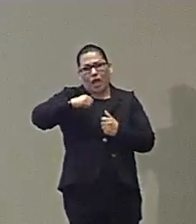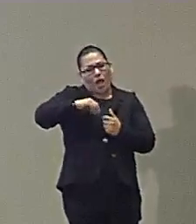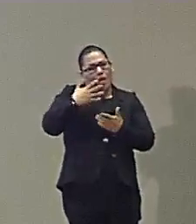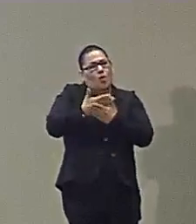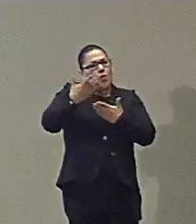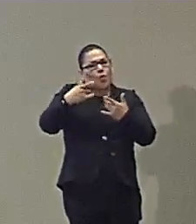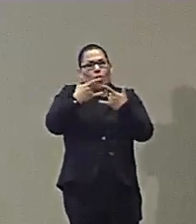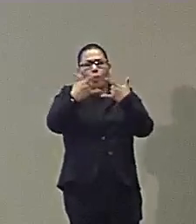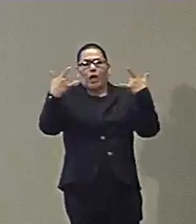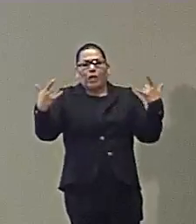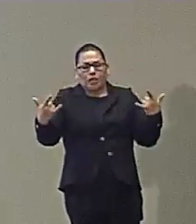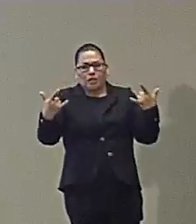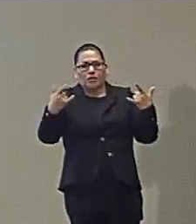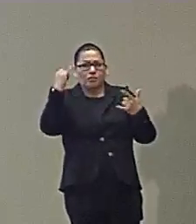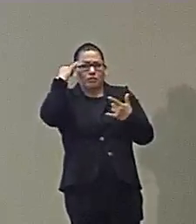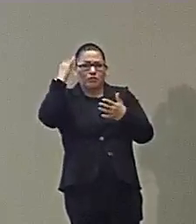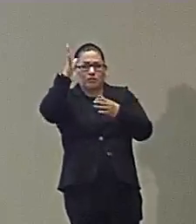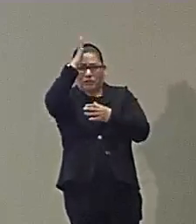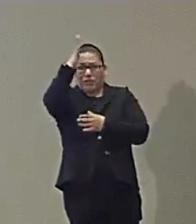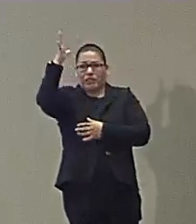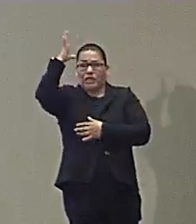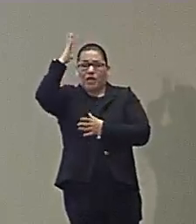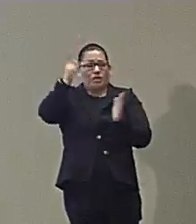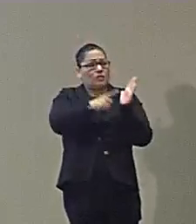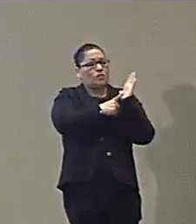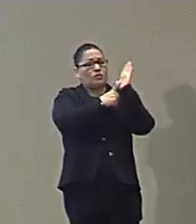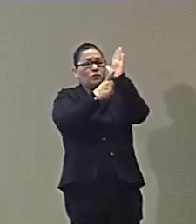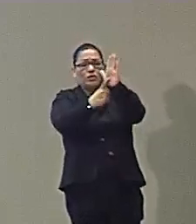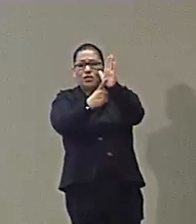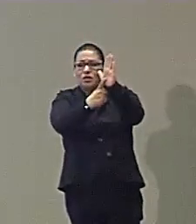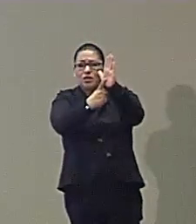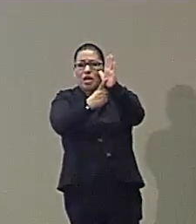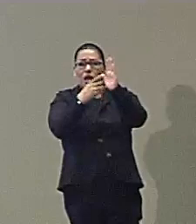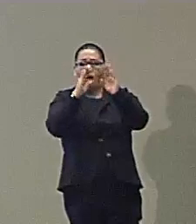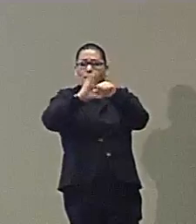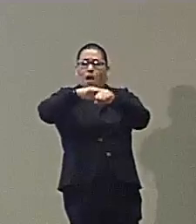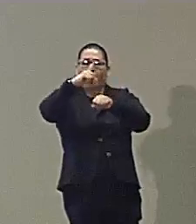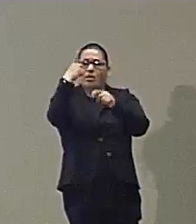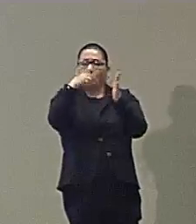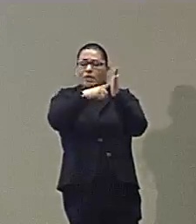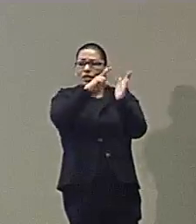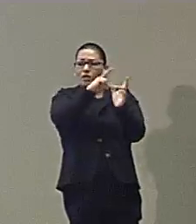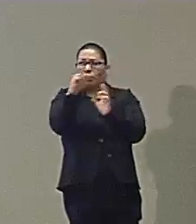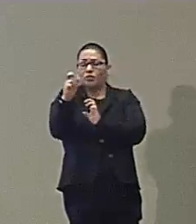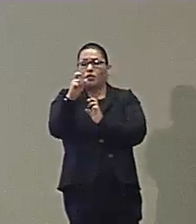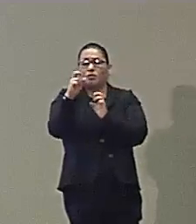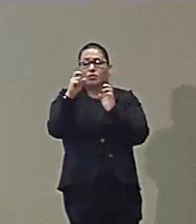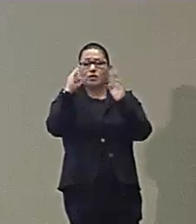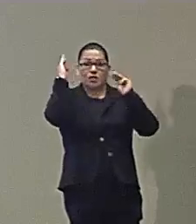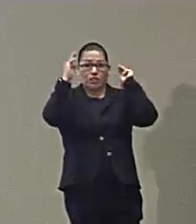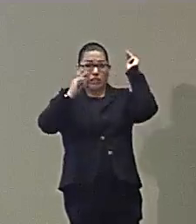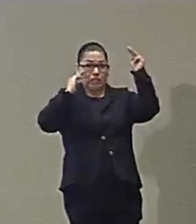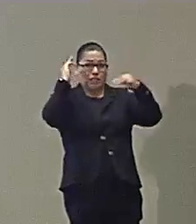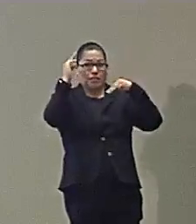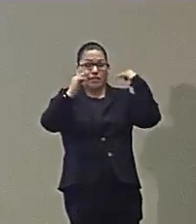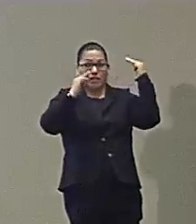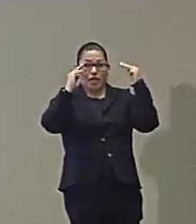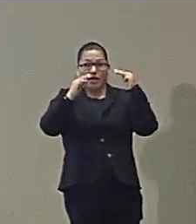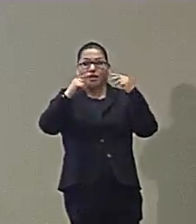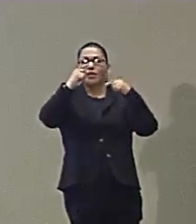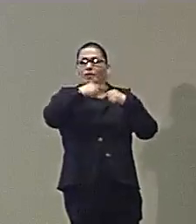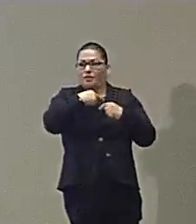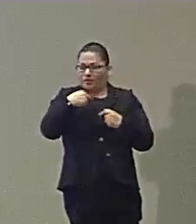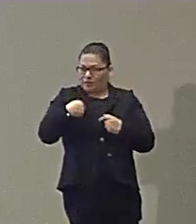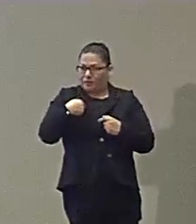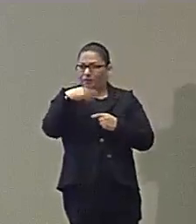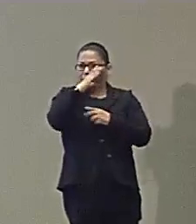y artísticos que se exhiben en los más de 1200 museos y en nuestras dos